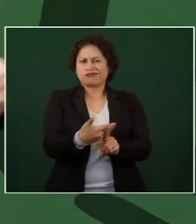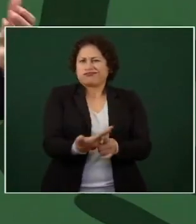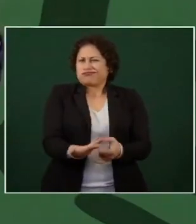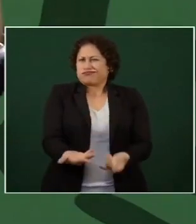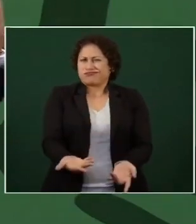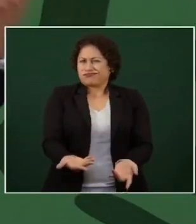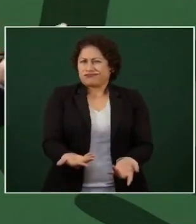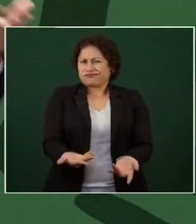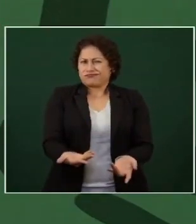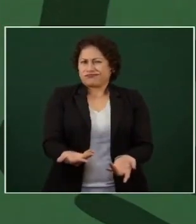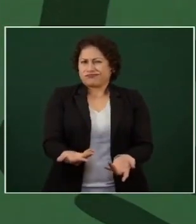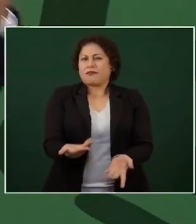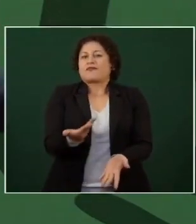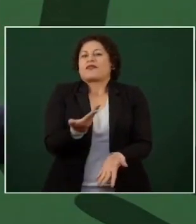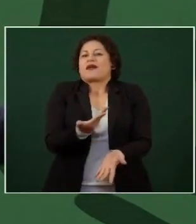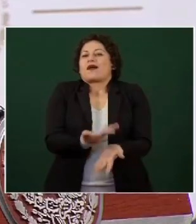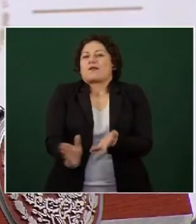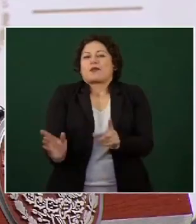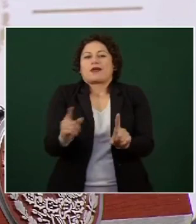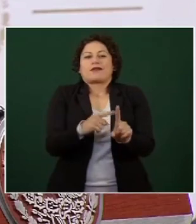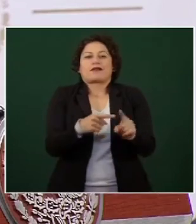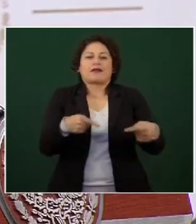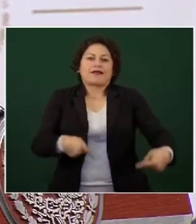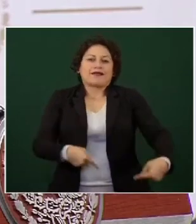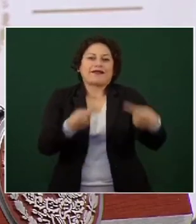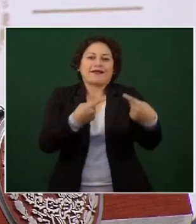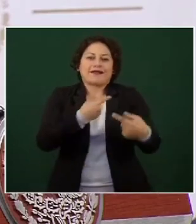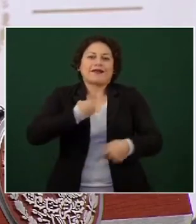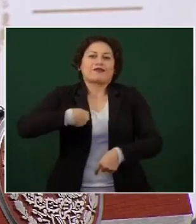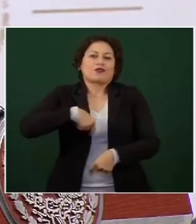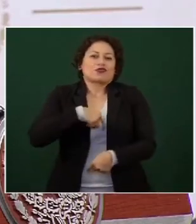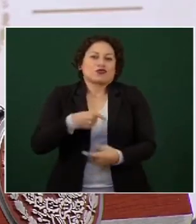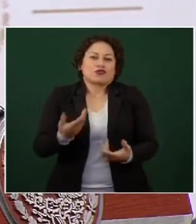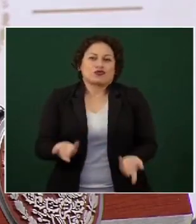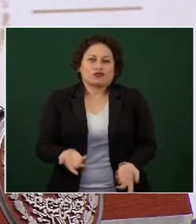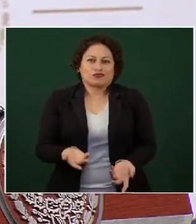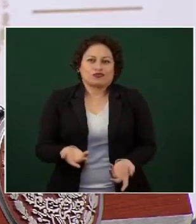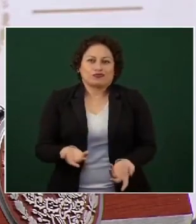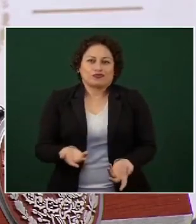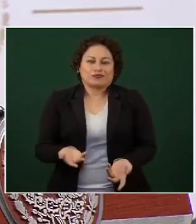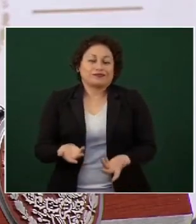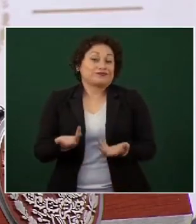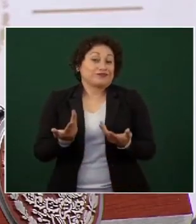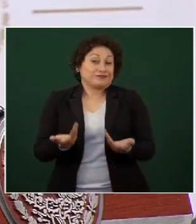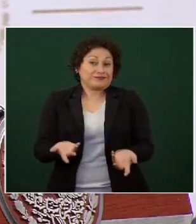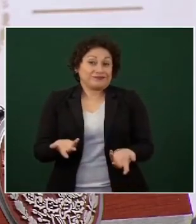tiene diferencias con nosotros, en buena lid, como